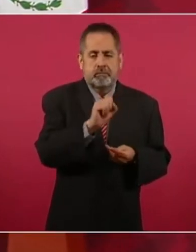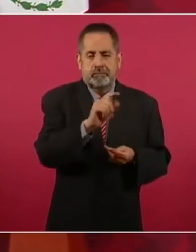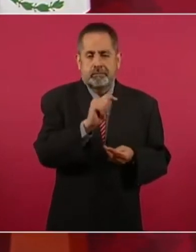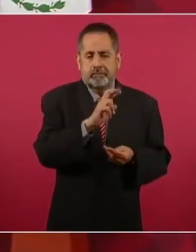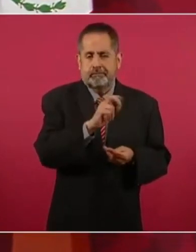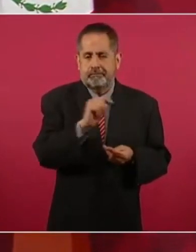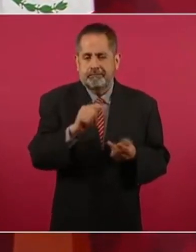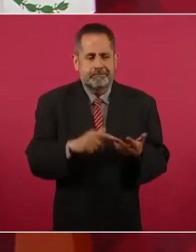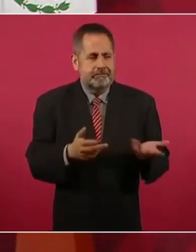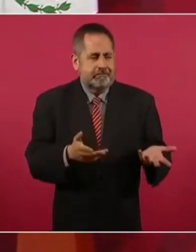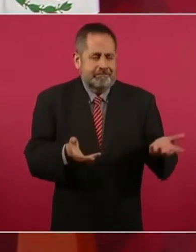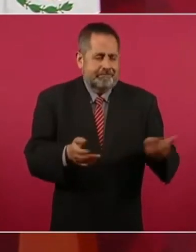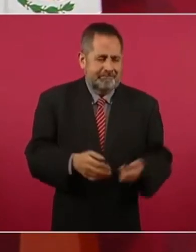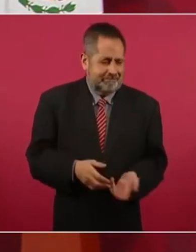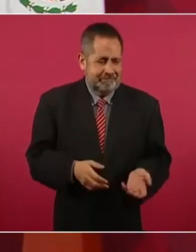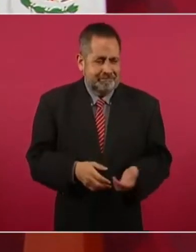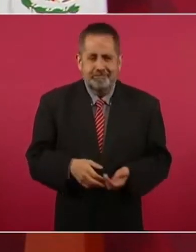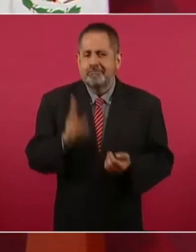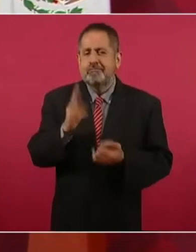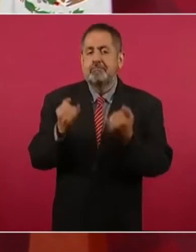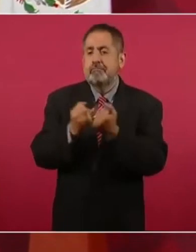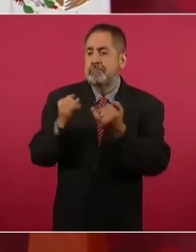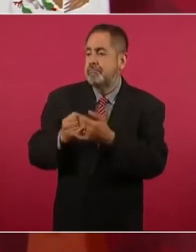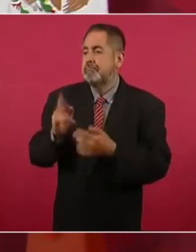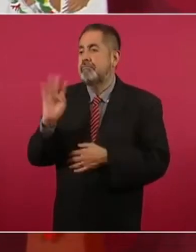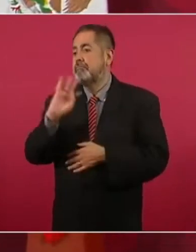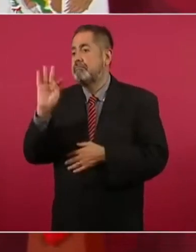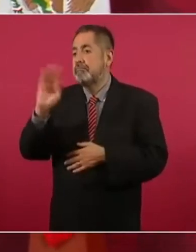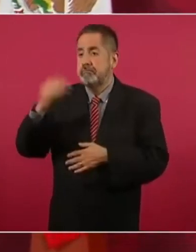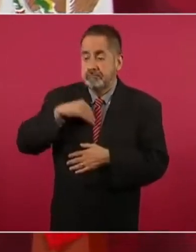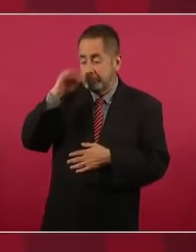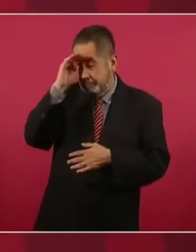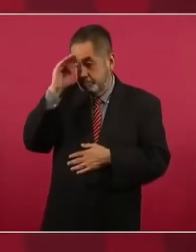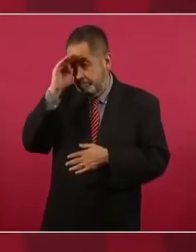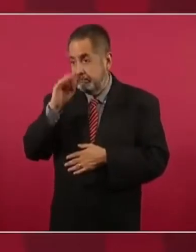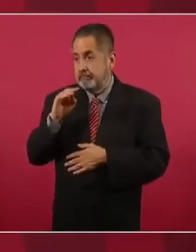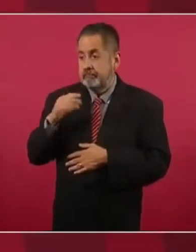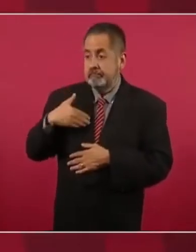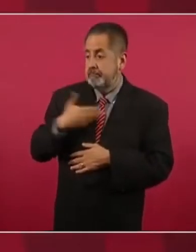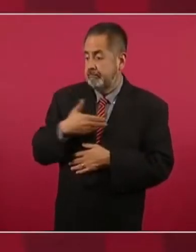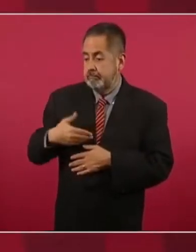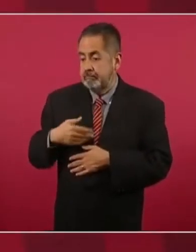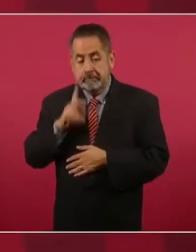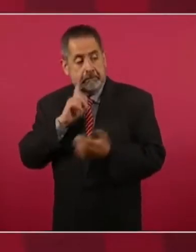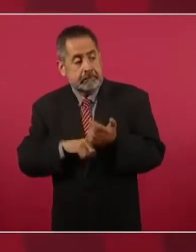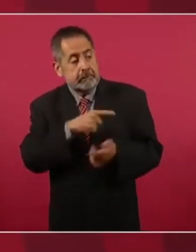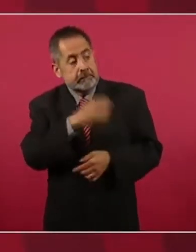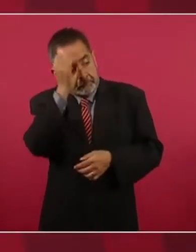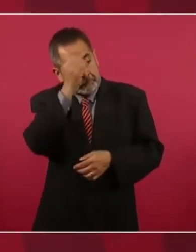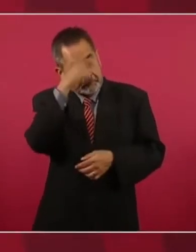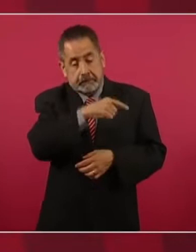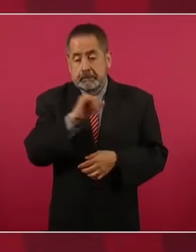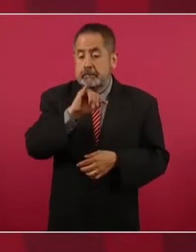Es como si aquí yo estoy pendiente de lo que diga Junco en el